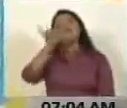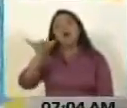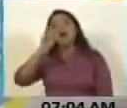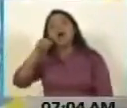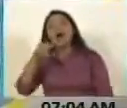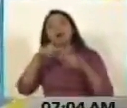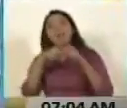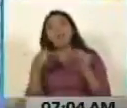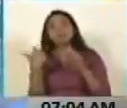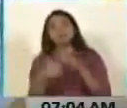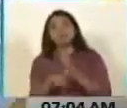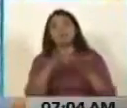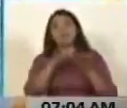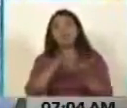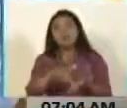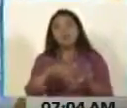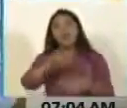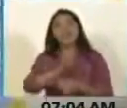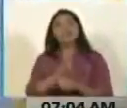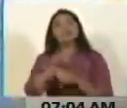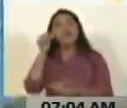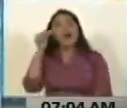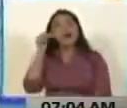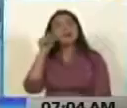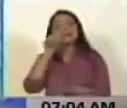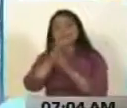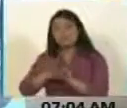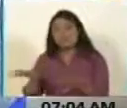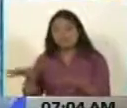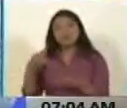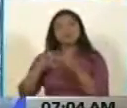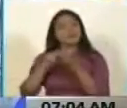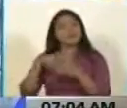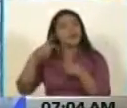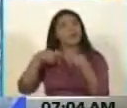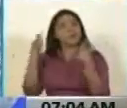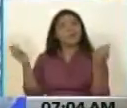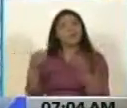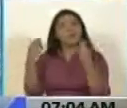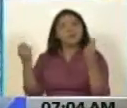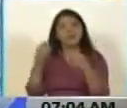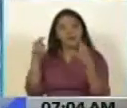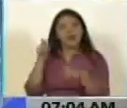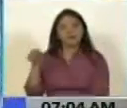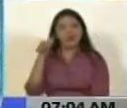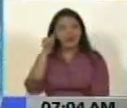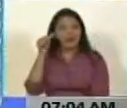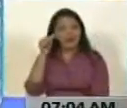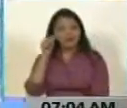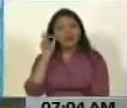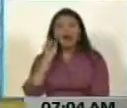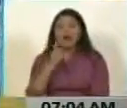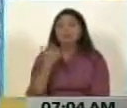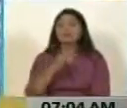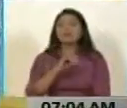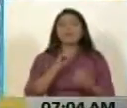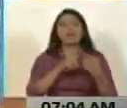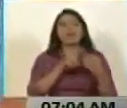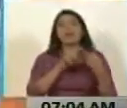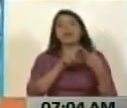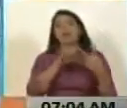CD que tiene circulación solamente en Asia, o sea que eso significa más proyección de la música venezolana en ese continente. Sabemos también de Pivo Márquez,